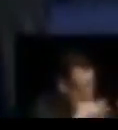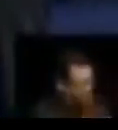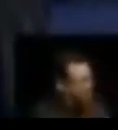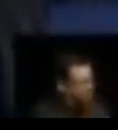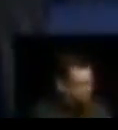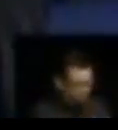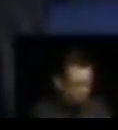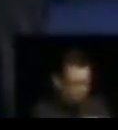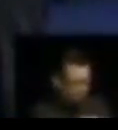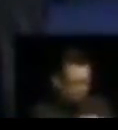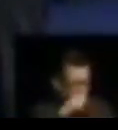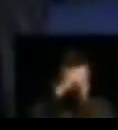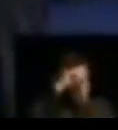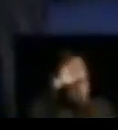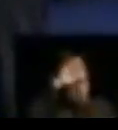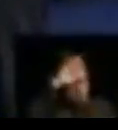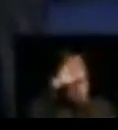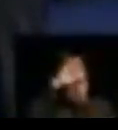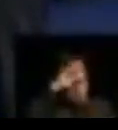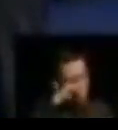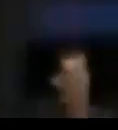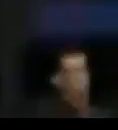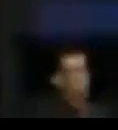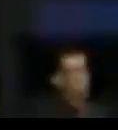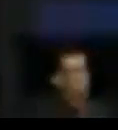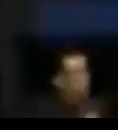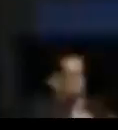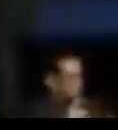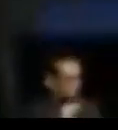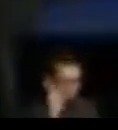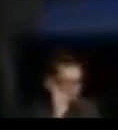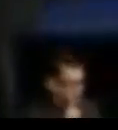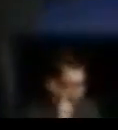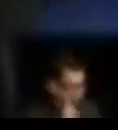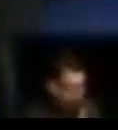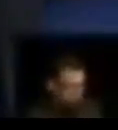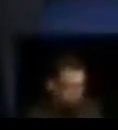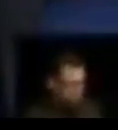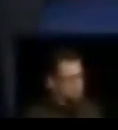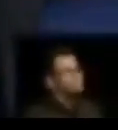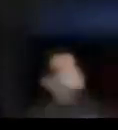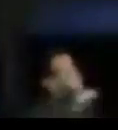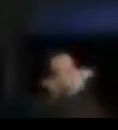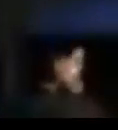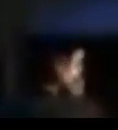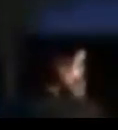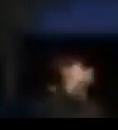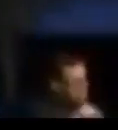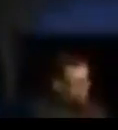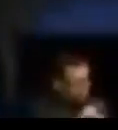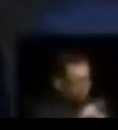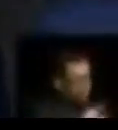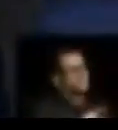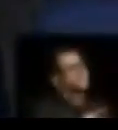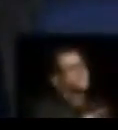del Tecnológico de Monterrey, no sicarios. Monterrey, Nuevo León, a